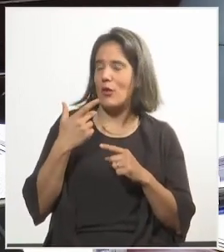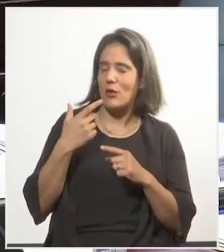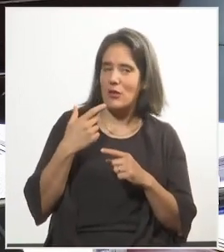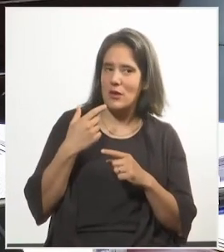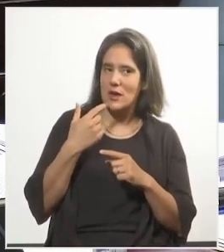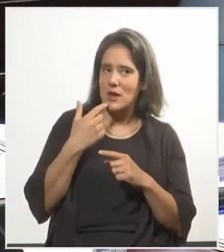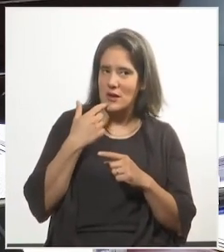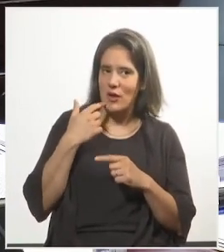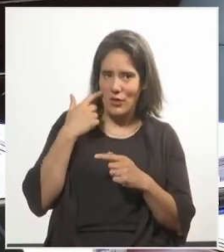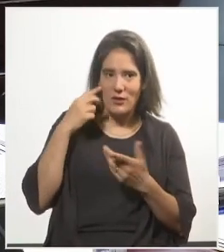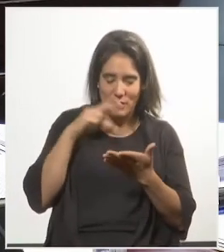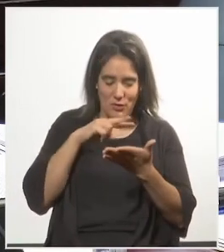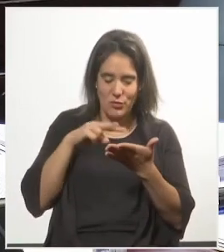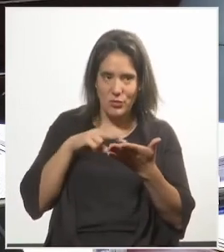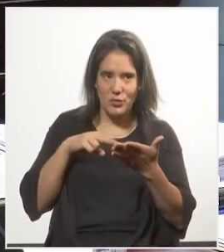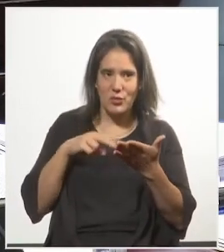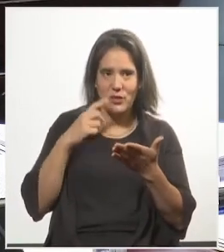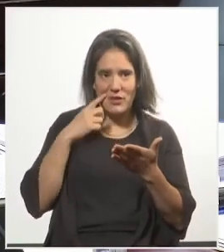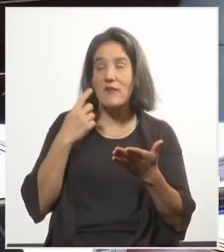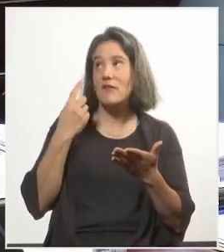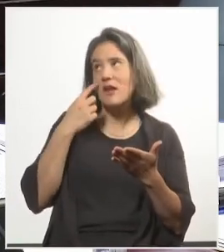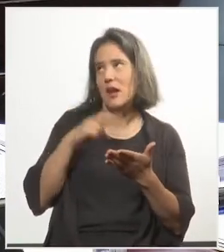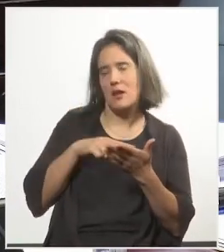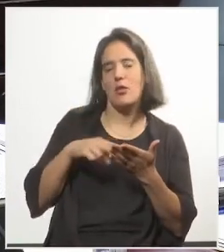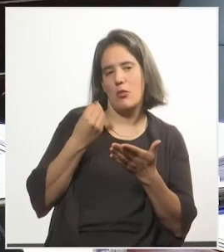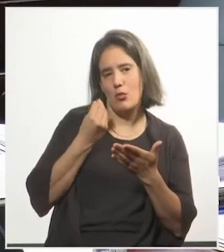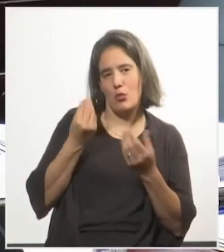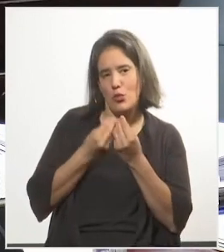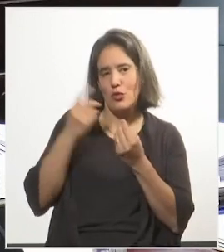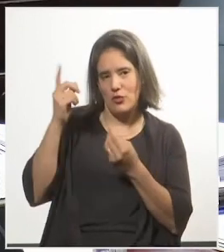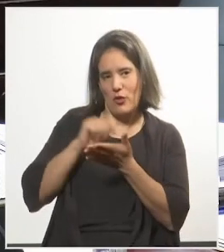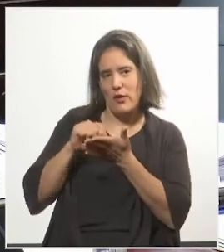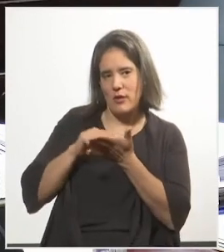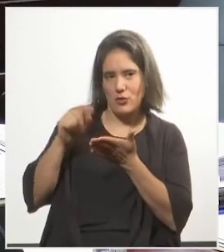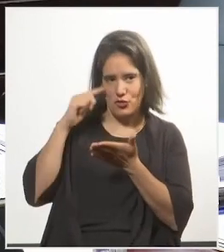y he seguido fundamentalmente las notas de González Lapeyre.